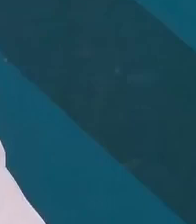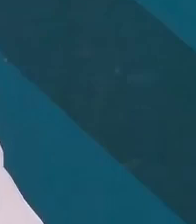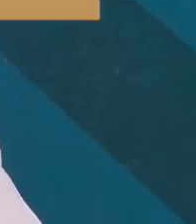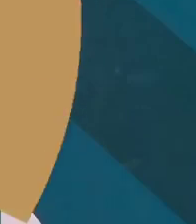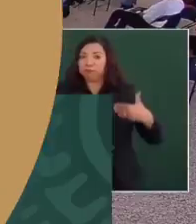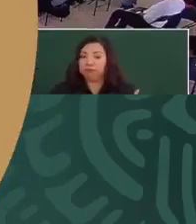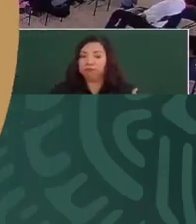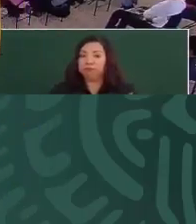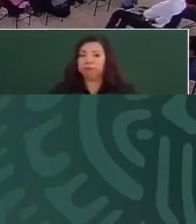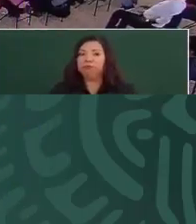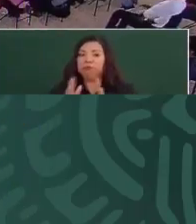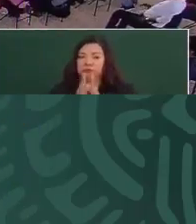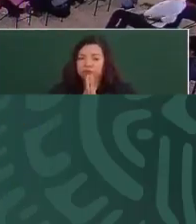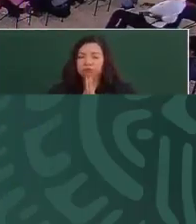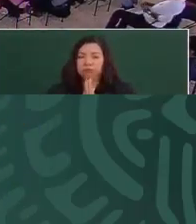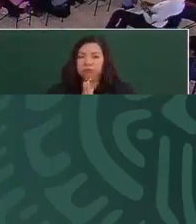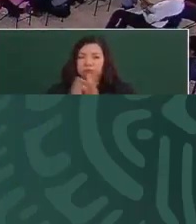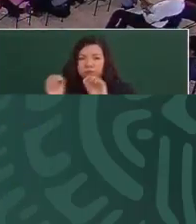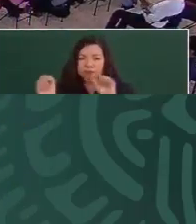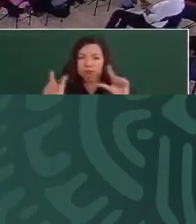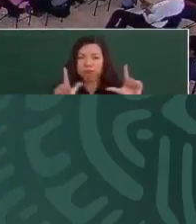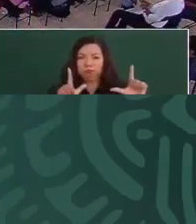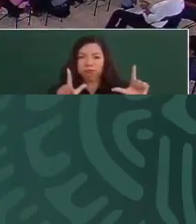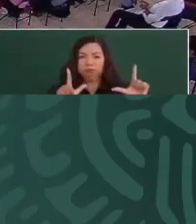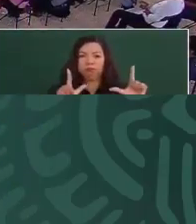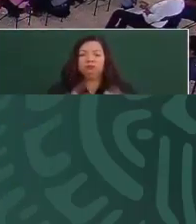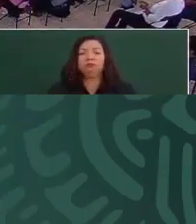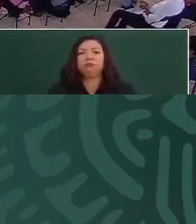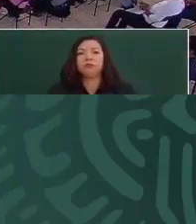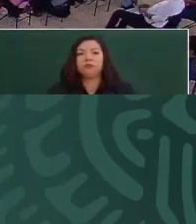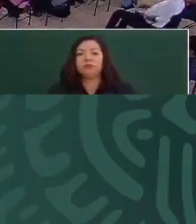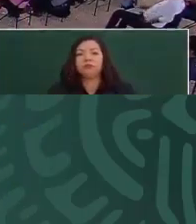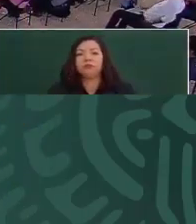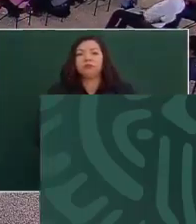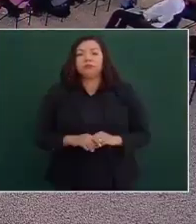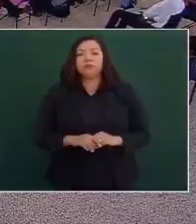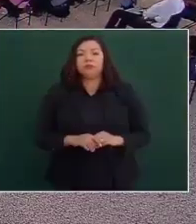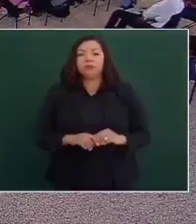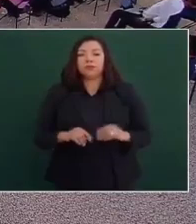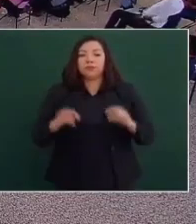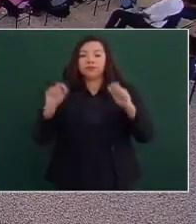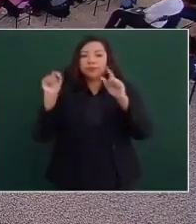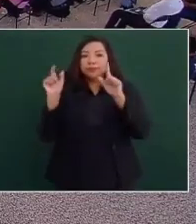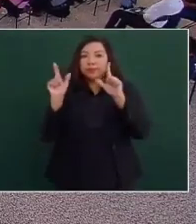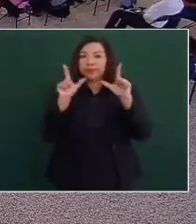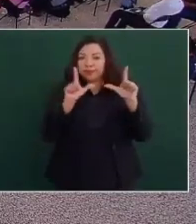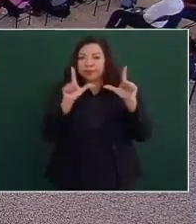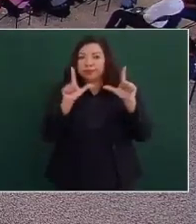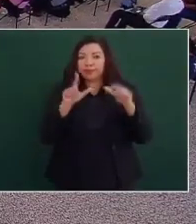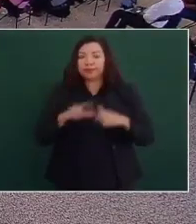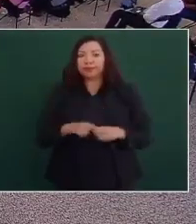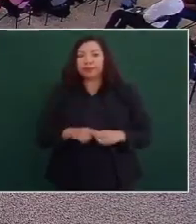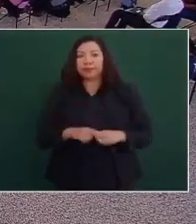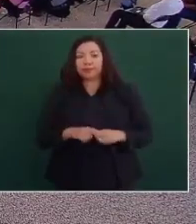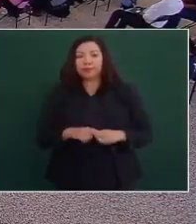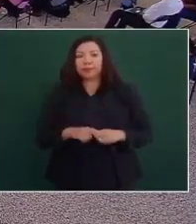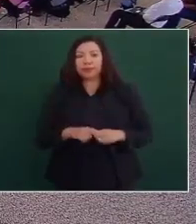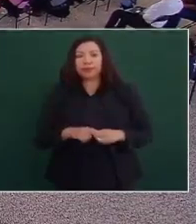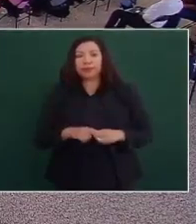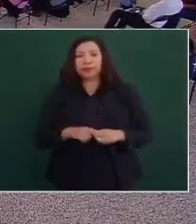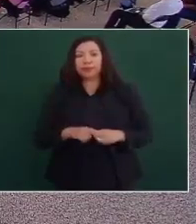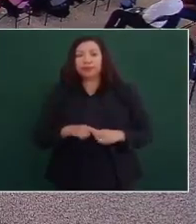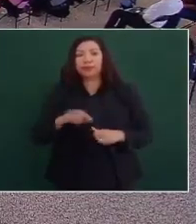Kansas City. En el marco de la inauguración del tramo Cancún-Playa del Carmen del Tren Maya, el director general del Tren Maya, Óscar